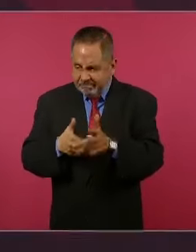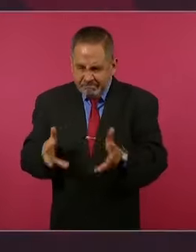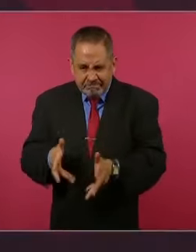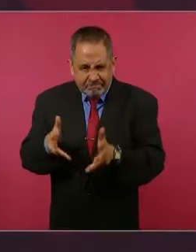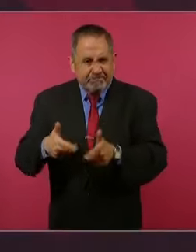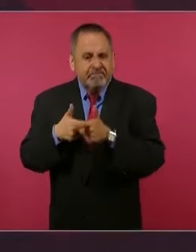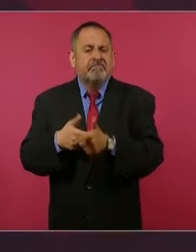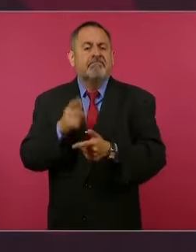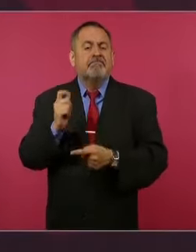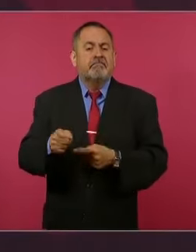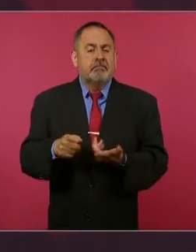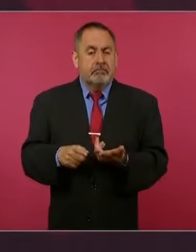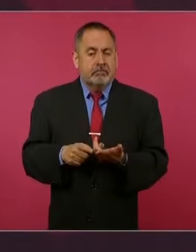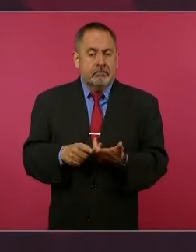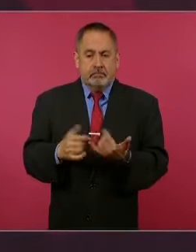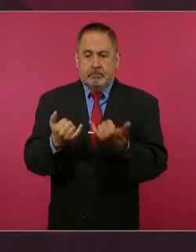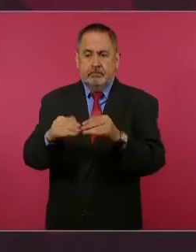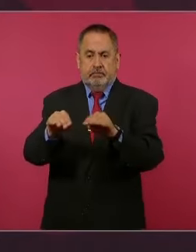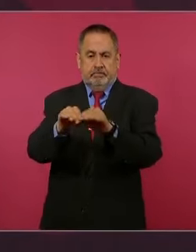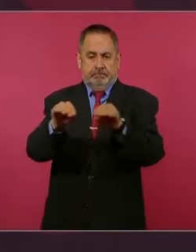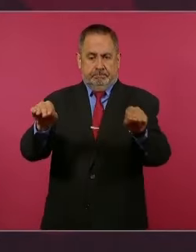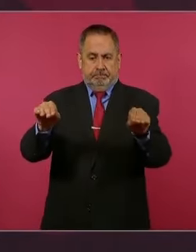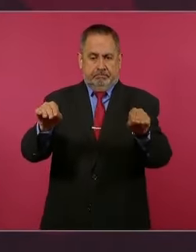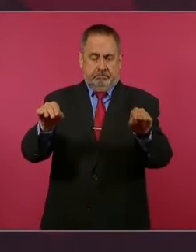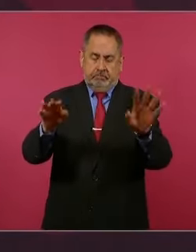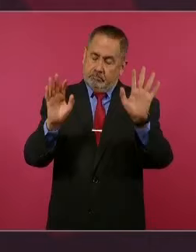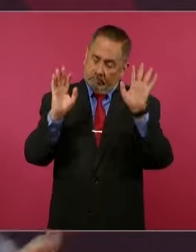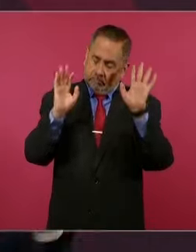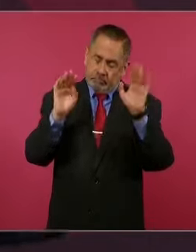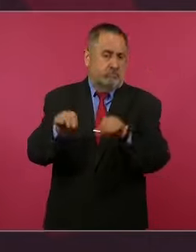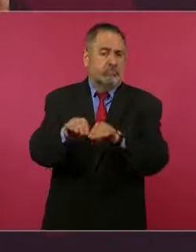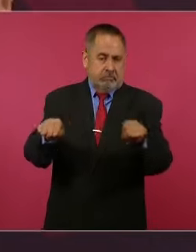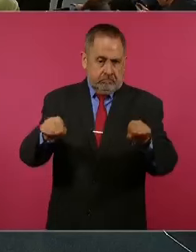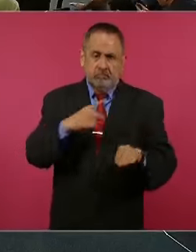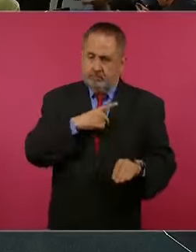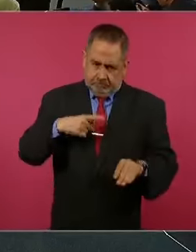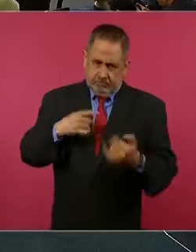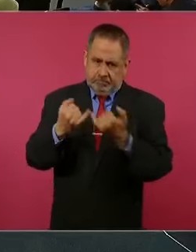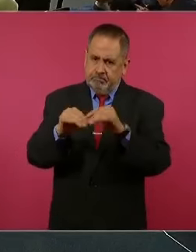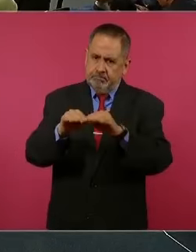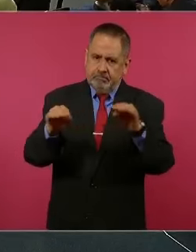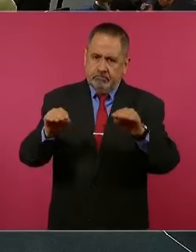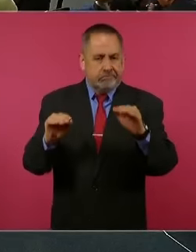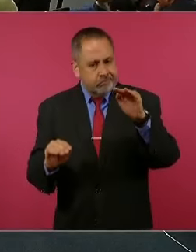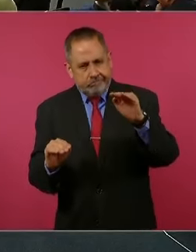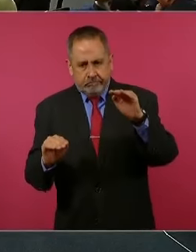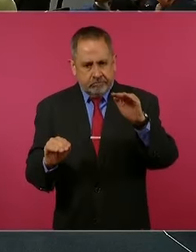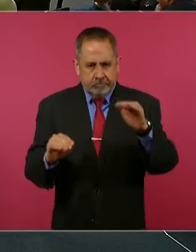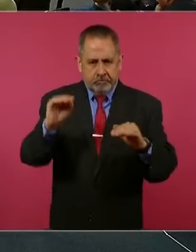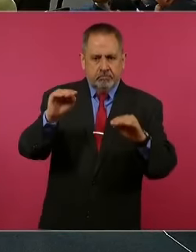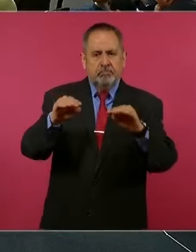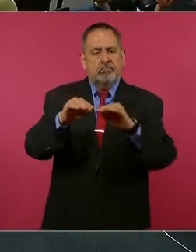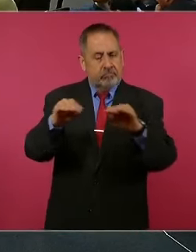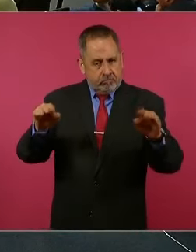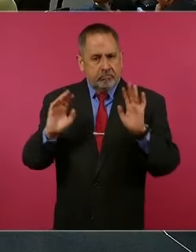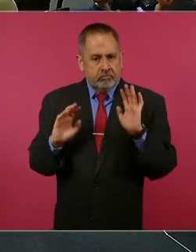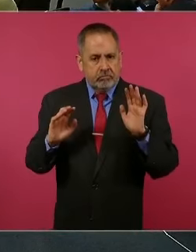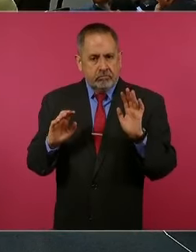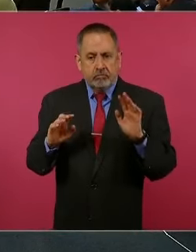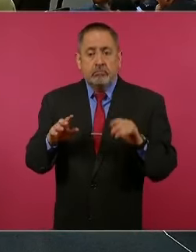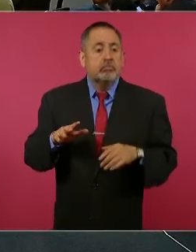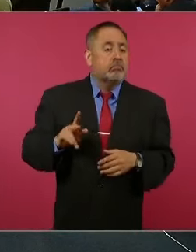impulsando es la igualdad el que este los